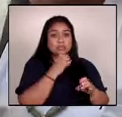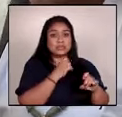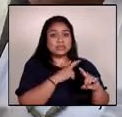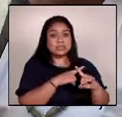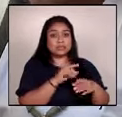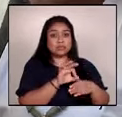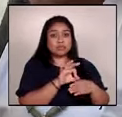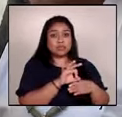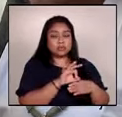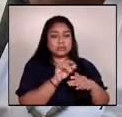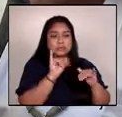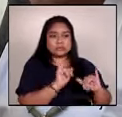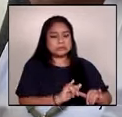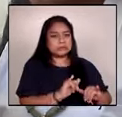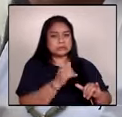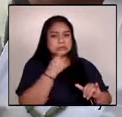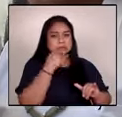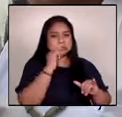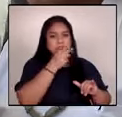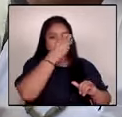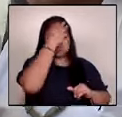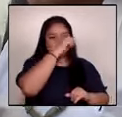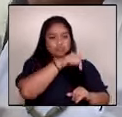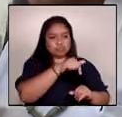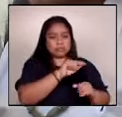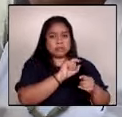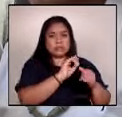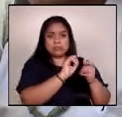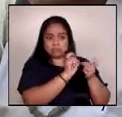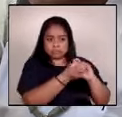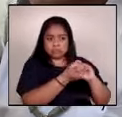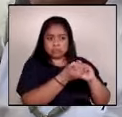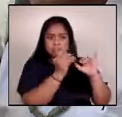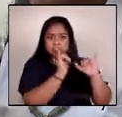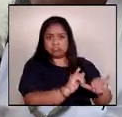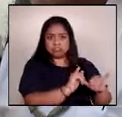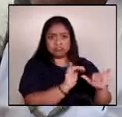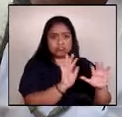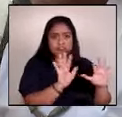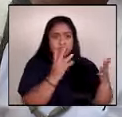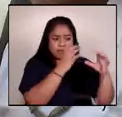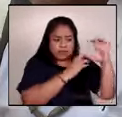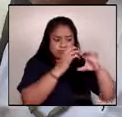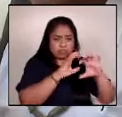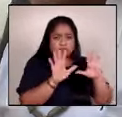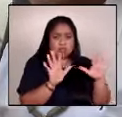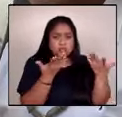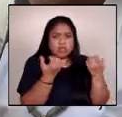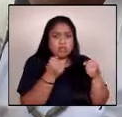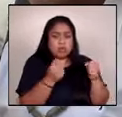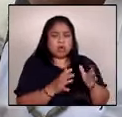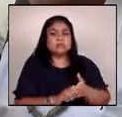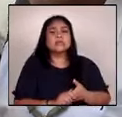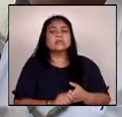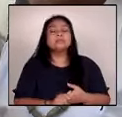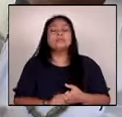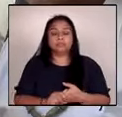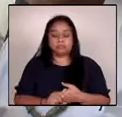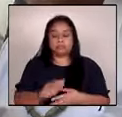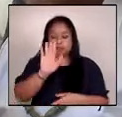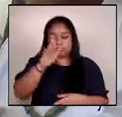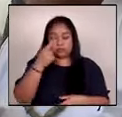instituciones de Quiché? ¿Cuándo se van a dar esos cambios? ¿Se van a mantener? ¿Qué evaluación van a presentar ustedes? ¿Cómo lo tienen ustedes presentado? Cada ministerio está